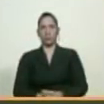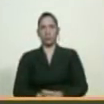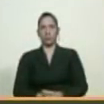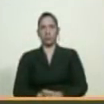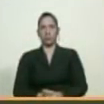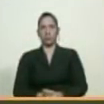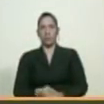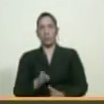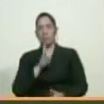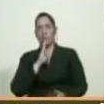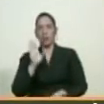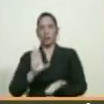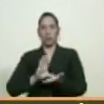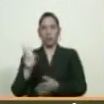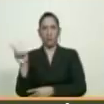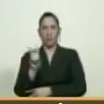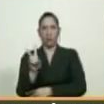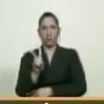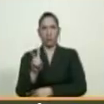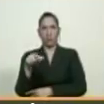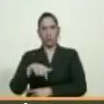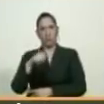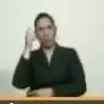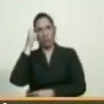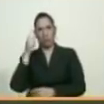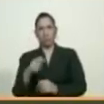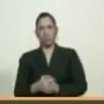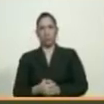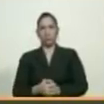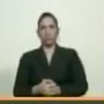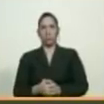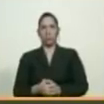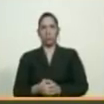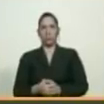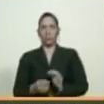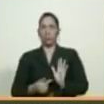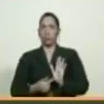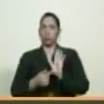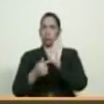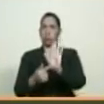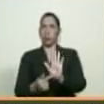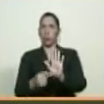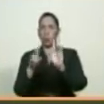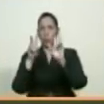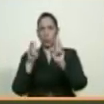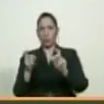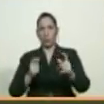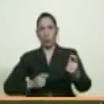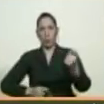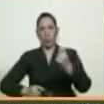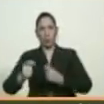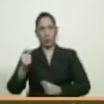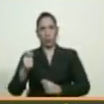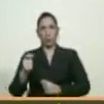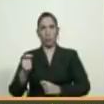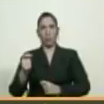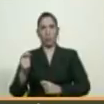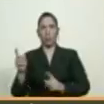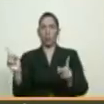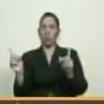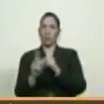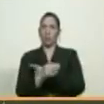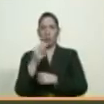el Banco Central de Venezuela el día de hoy publicará un nuevo convenio cambiario donde se verán los detalles de este